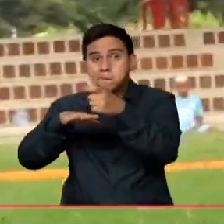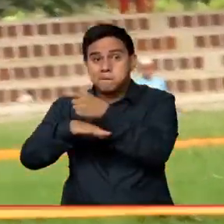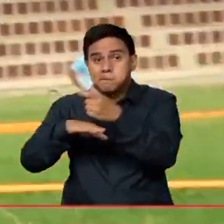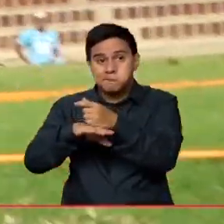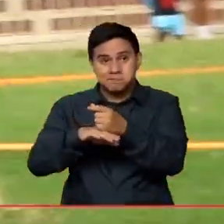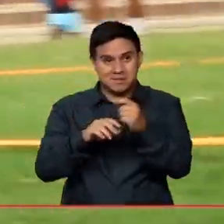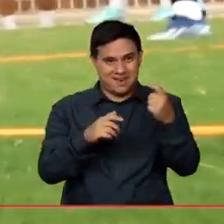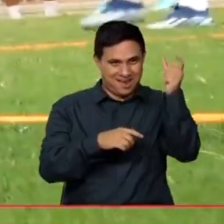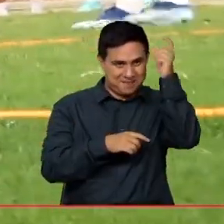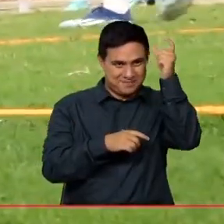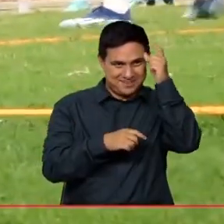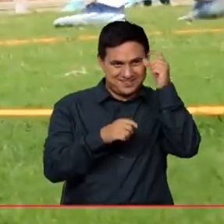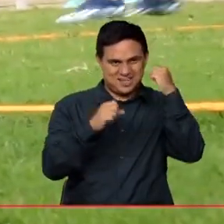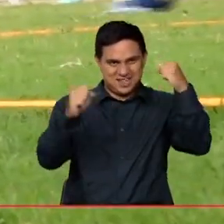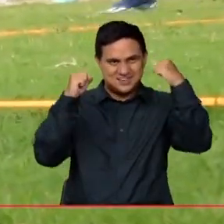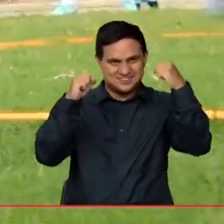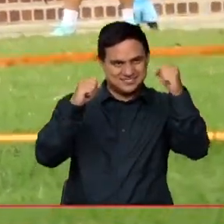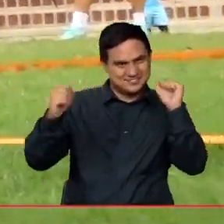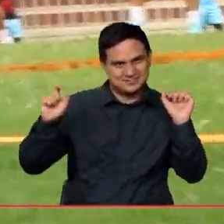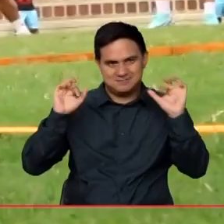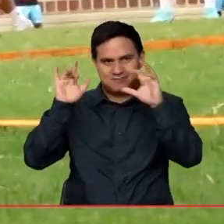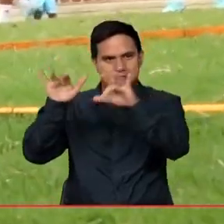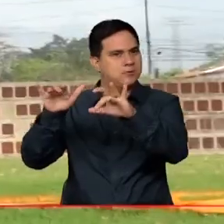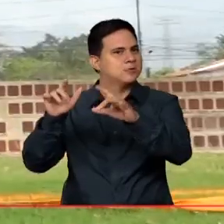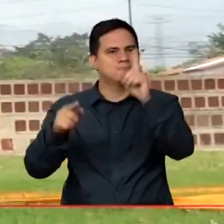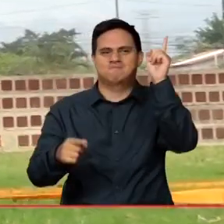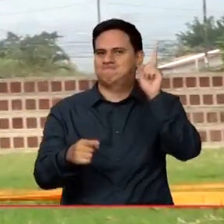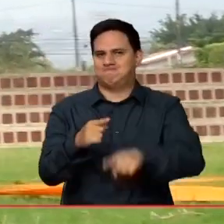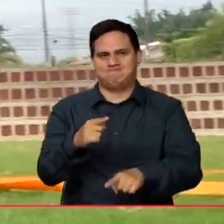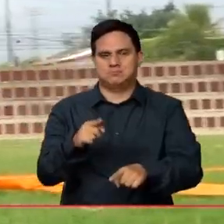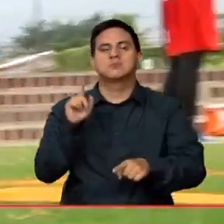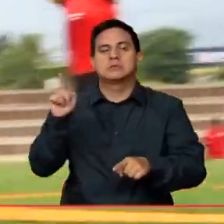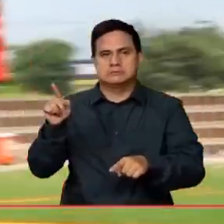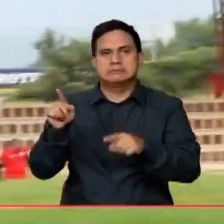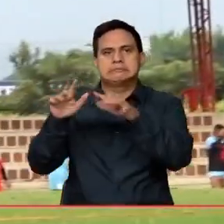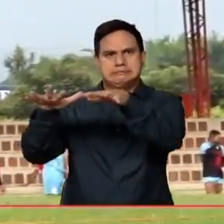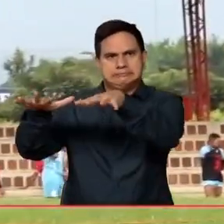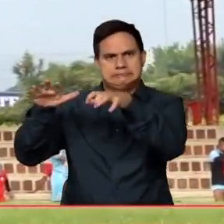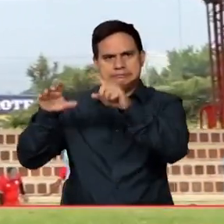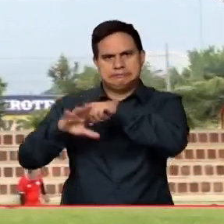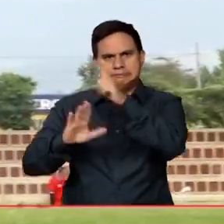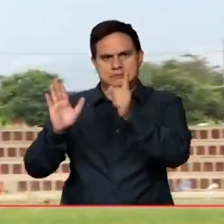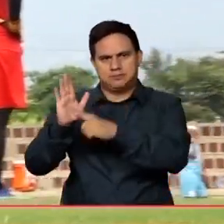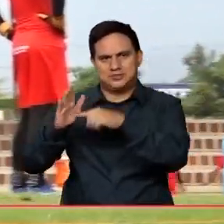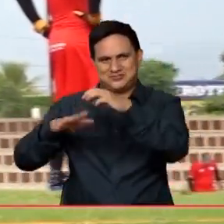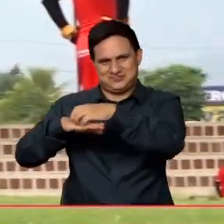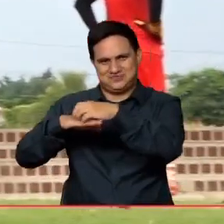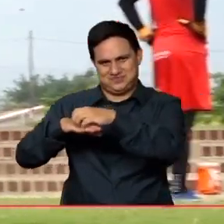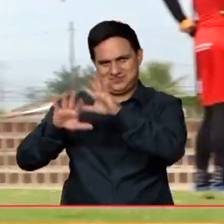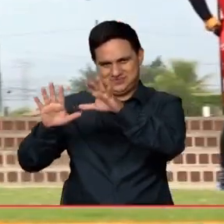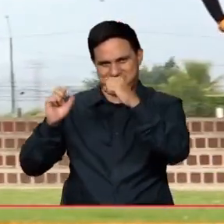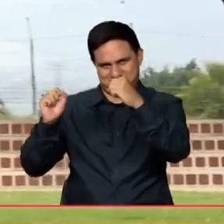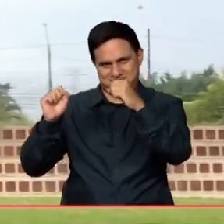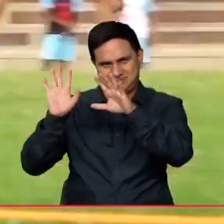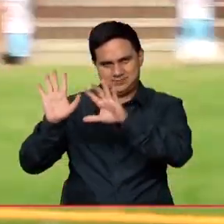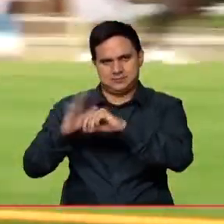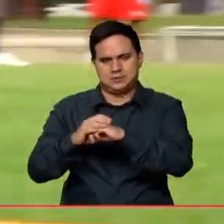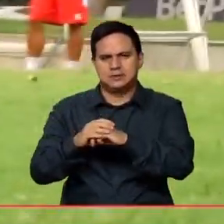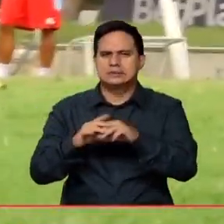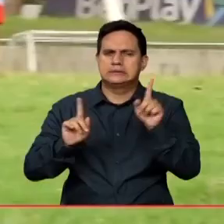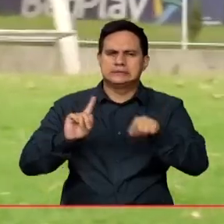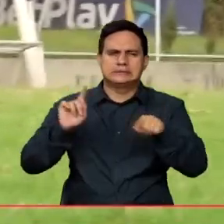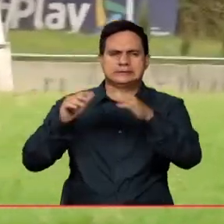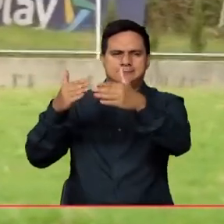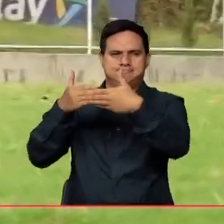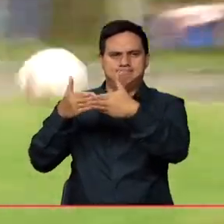los hinchas del América. Se espera lleno total en el estadio Manuel Murillo Toro. Esto del cierre de fronteras, sin duda alguna, le